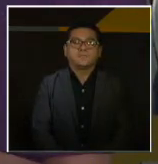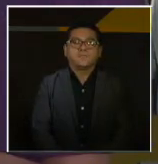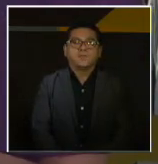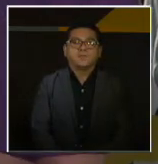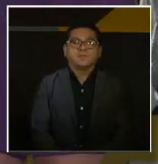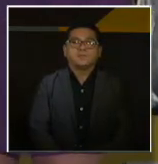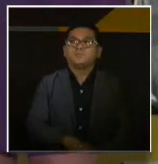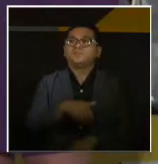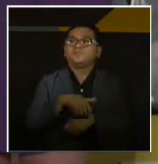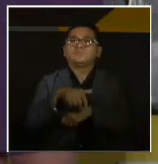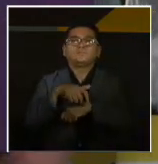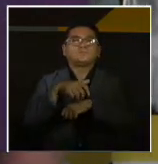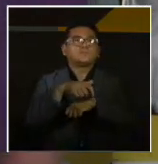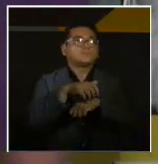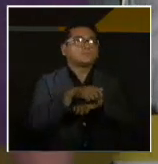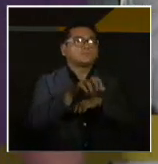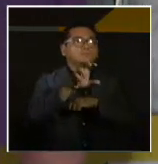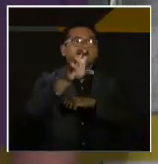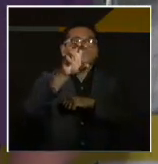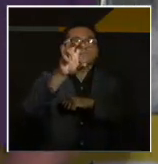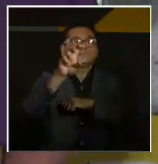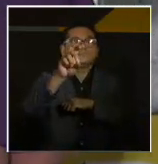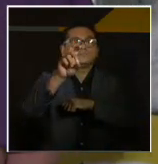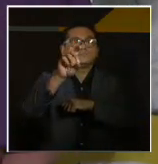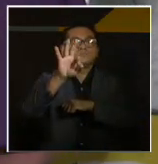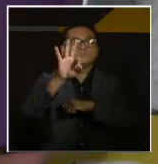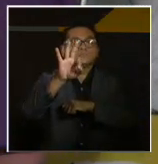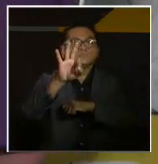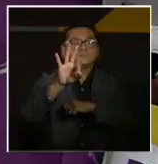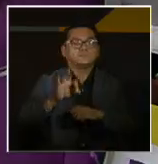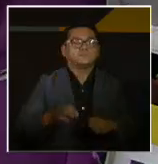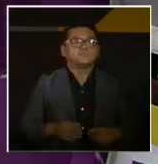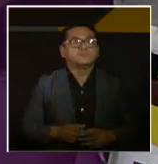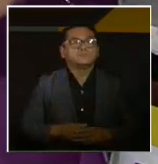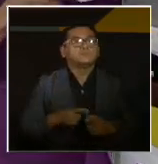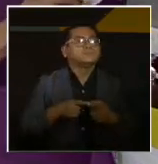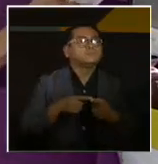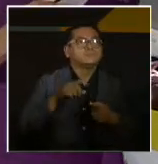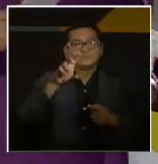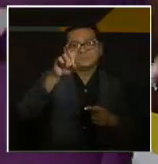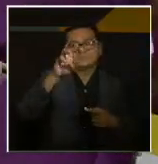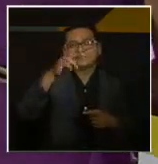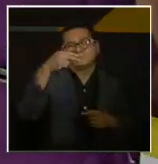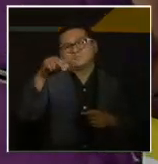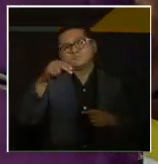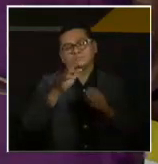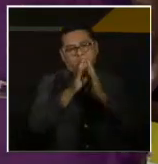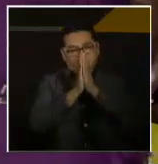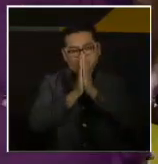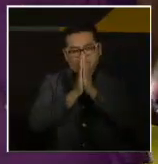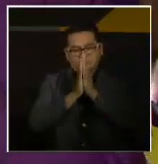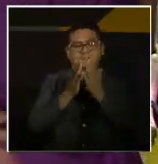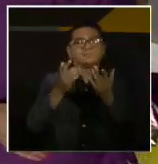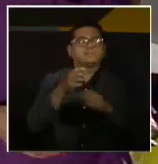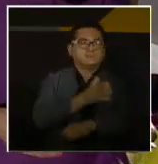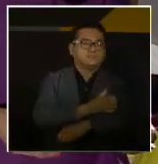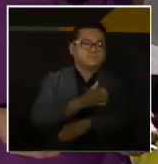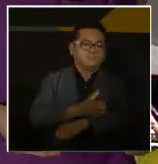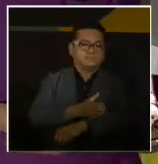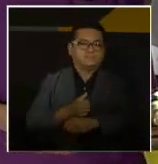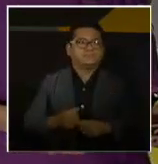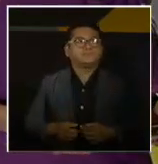El ciudadano con el número 33. Tenemos por aquí. Nos dices tu nombre, por favor, y de dónde nos